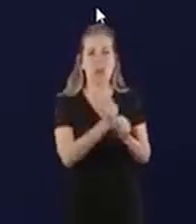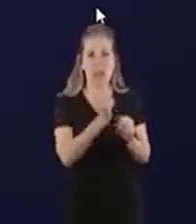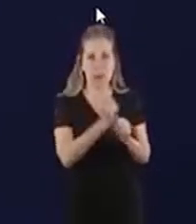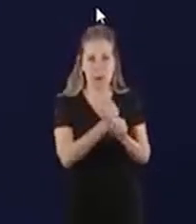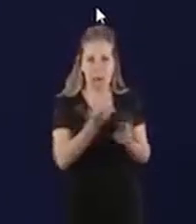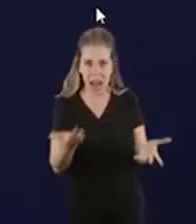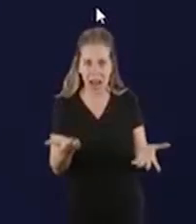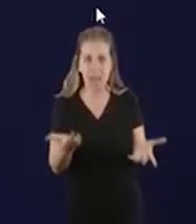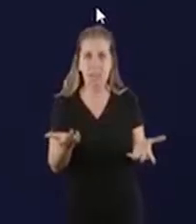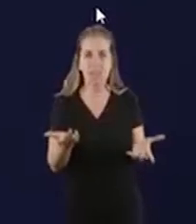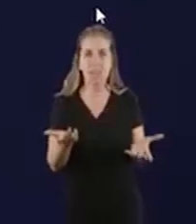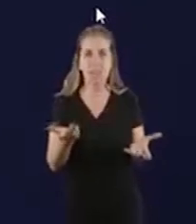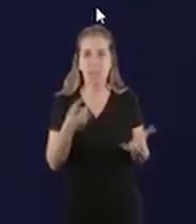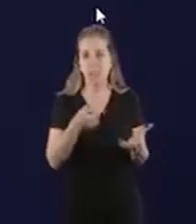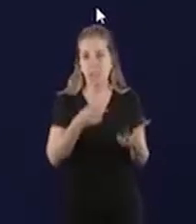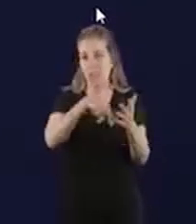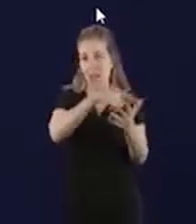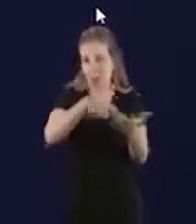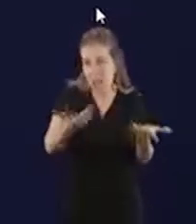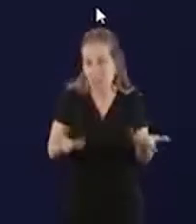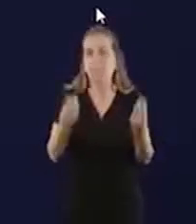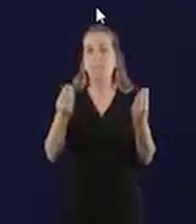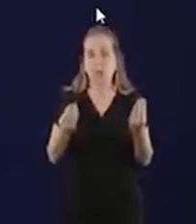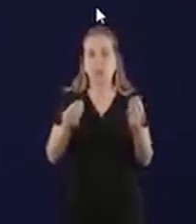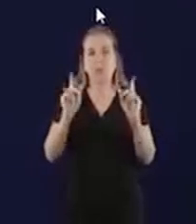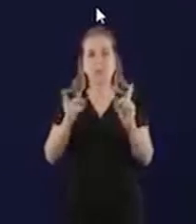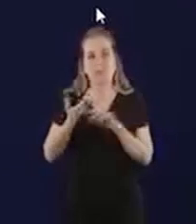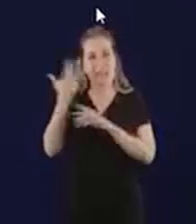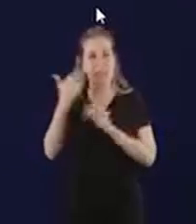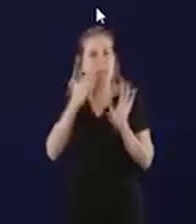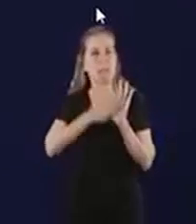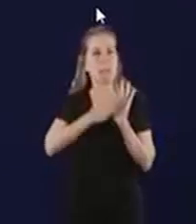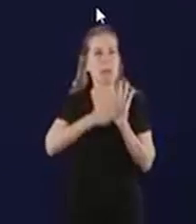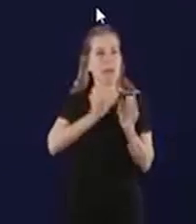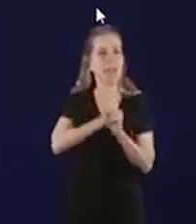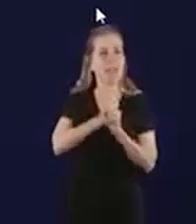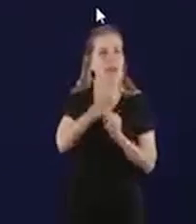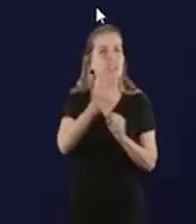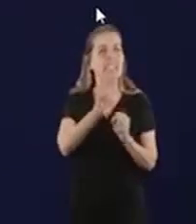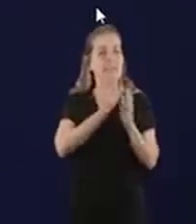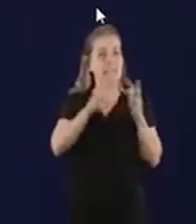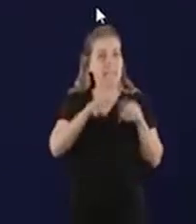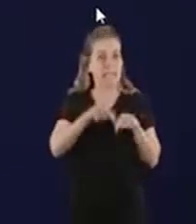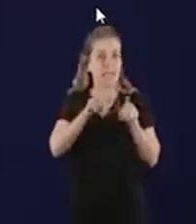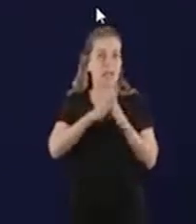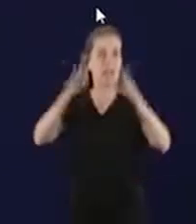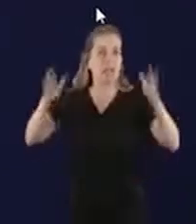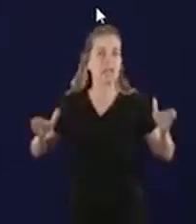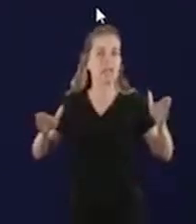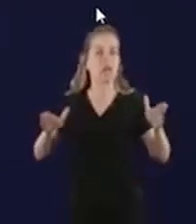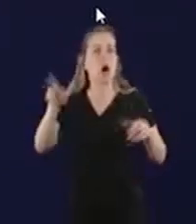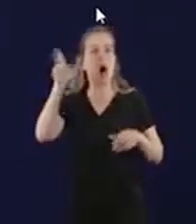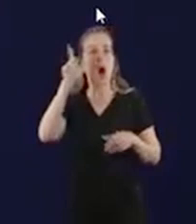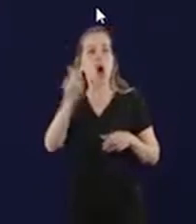esa relación se extendía el periodo de prueba de 3 a 8 meses fomentando la contratación de empleados